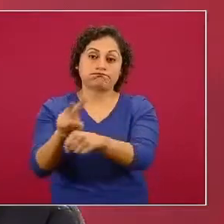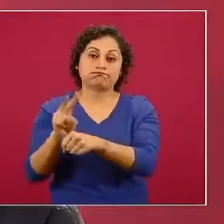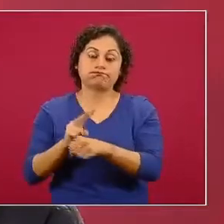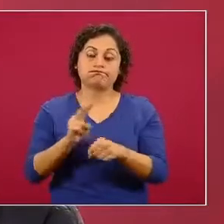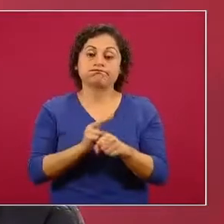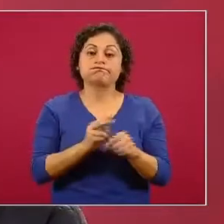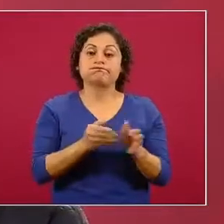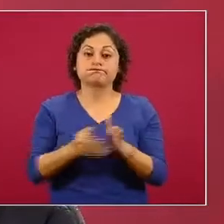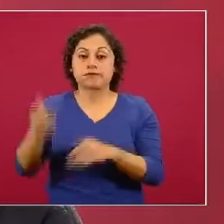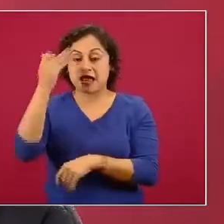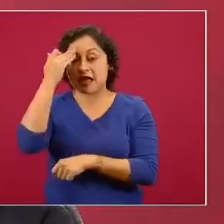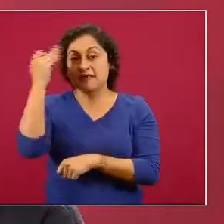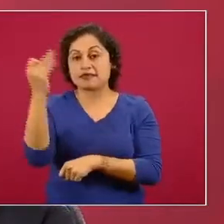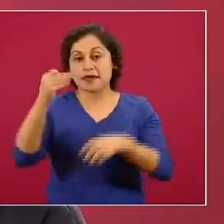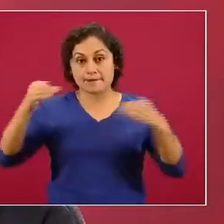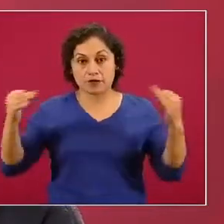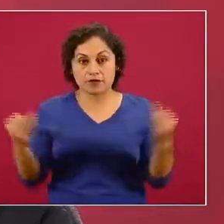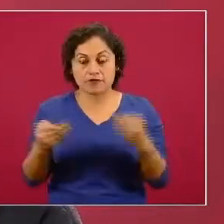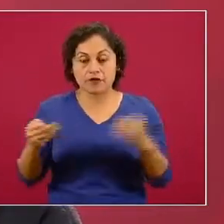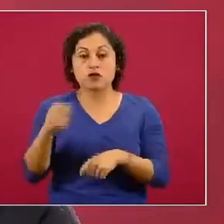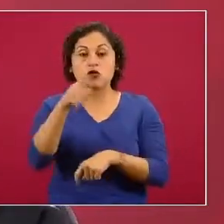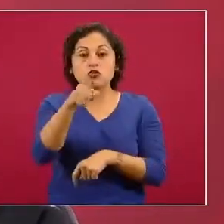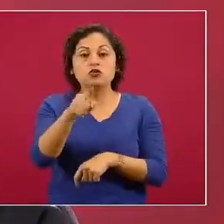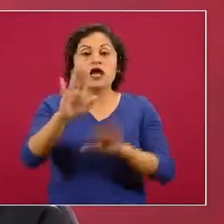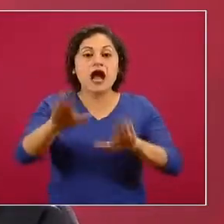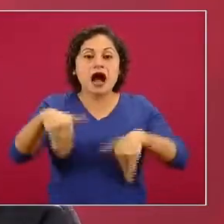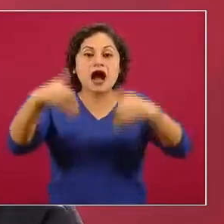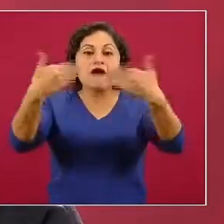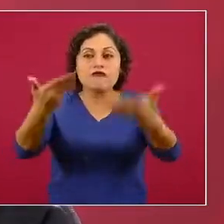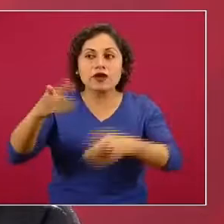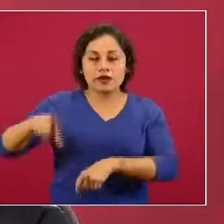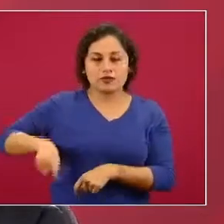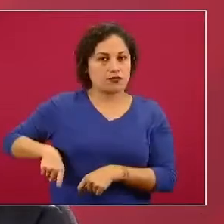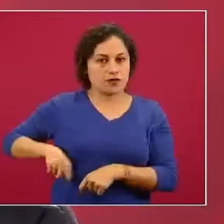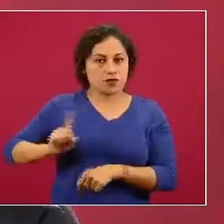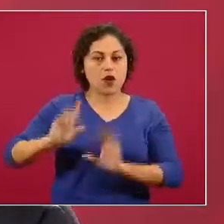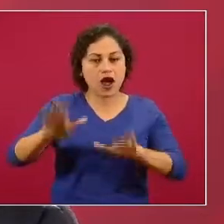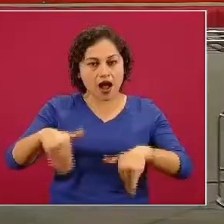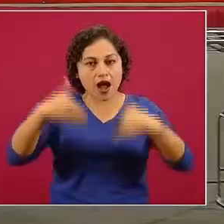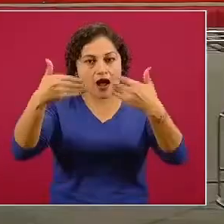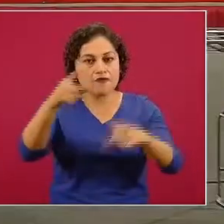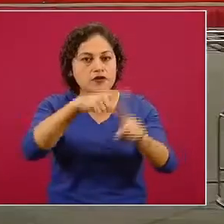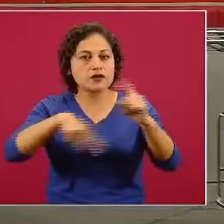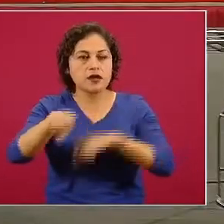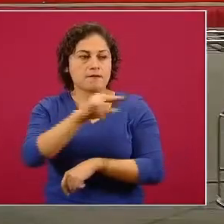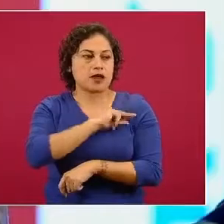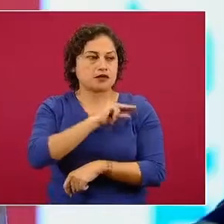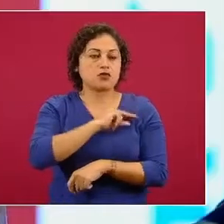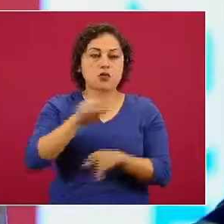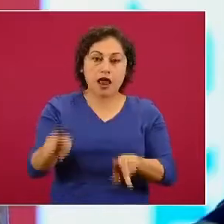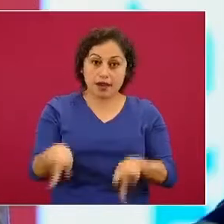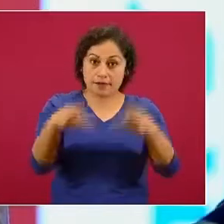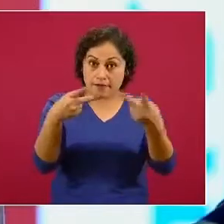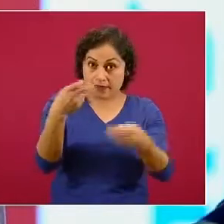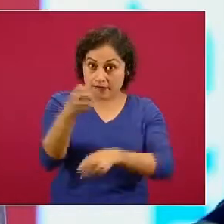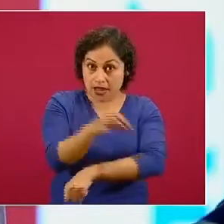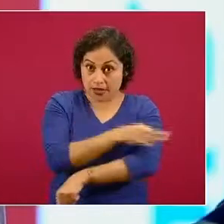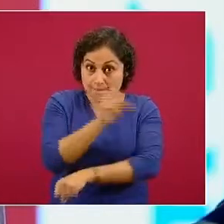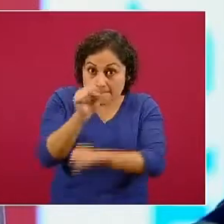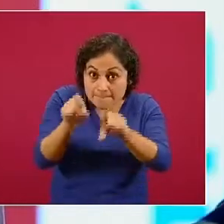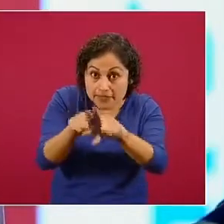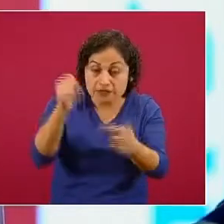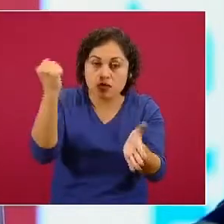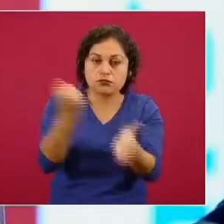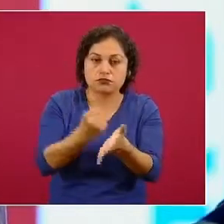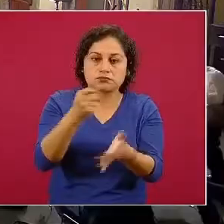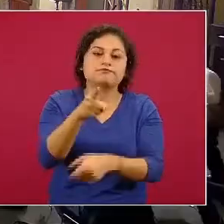refrigeración. Entonces usted no tiene garantía, si le venden Vaxigrip, no tiene garantía de que sea una vacuna segura. Y esto efectivamente